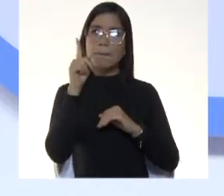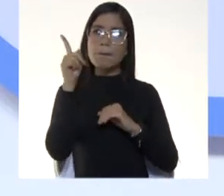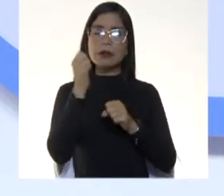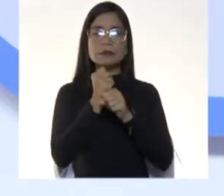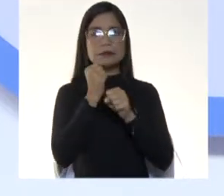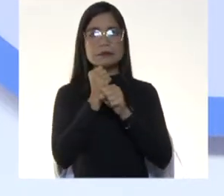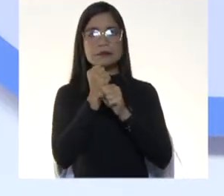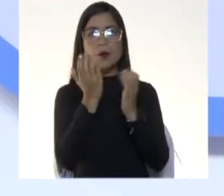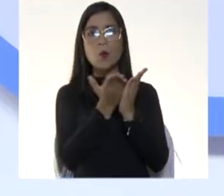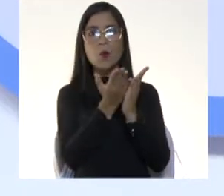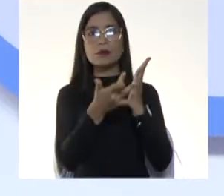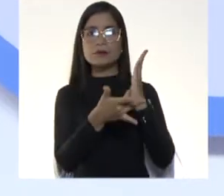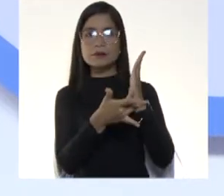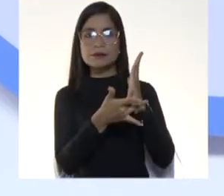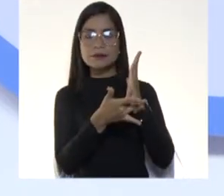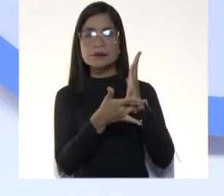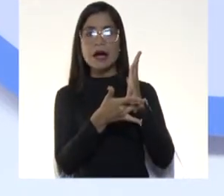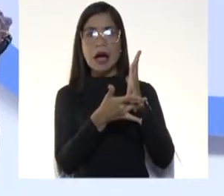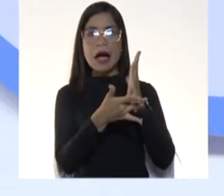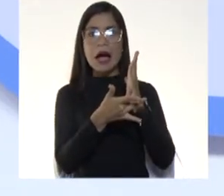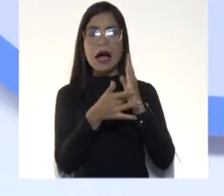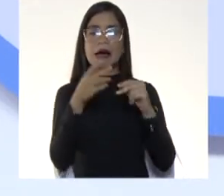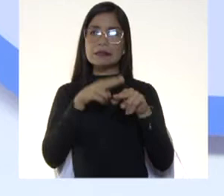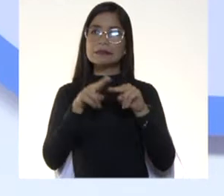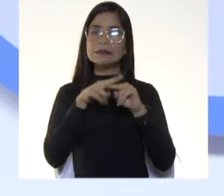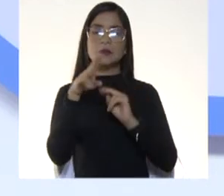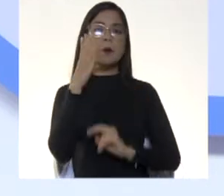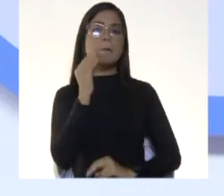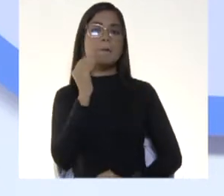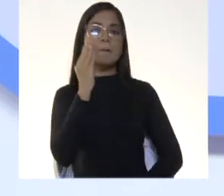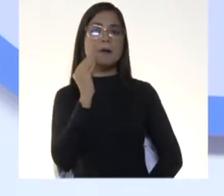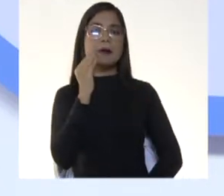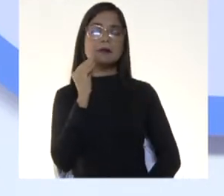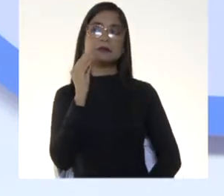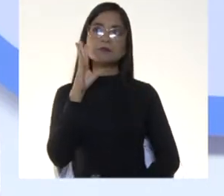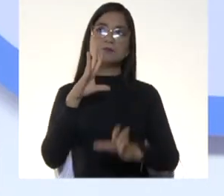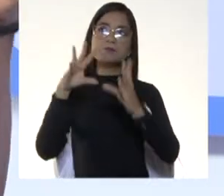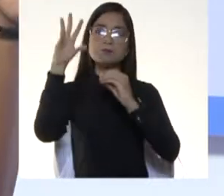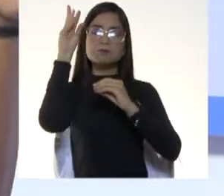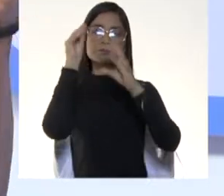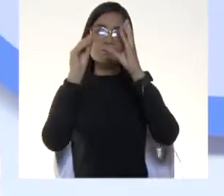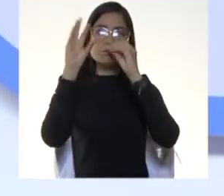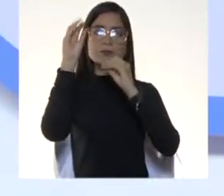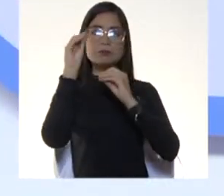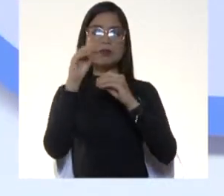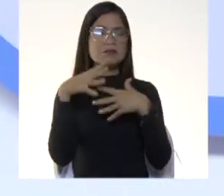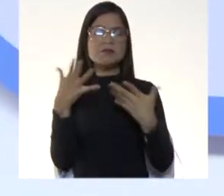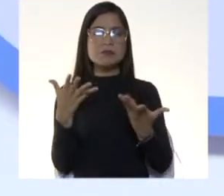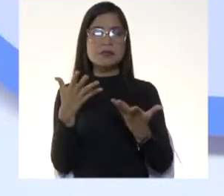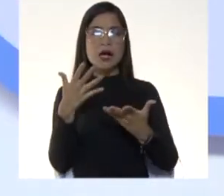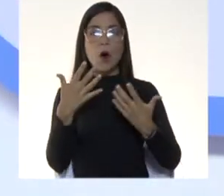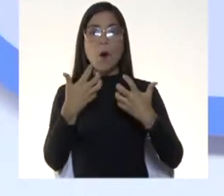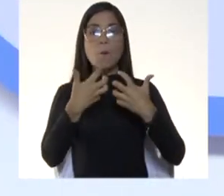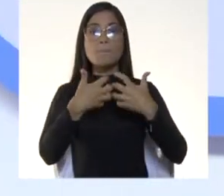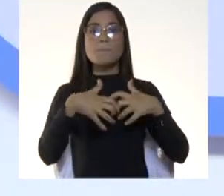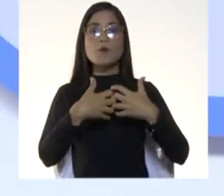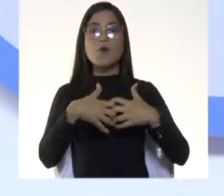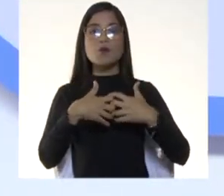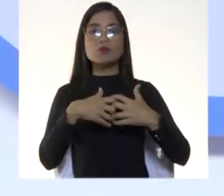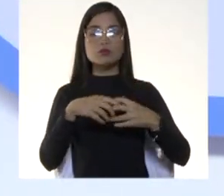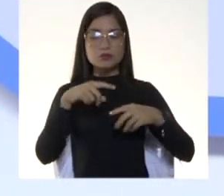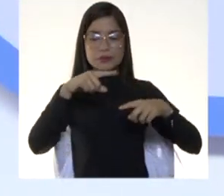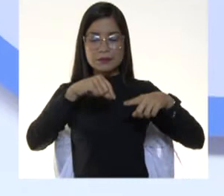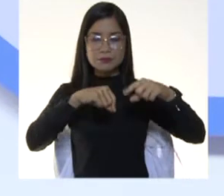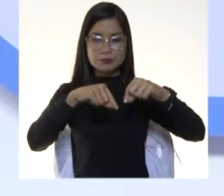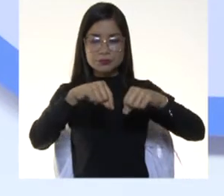papá trabajando en esa escuela técnica, tuvo una experiencia y esa experiencia entre producir y sembrar, porque también el